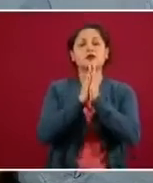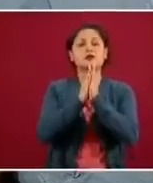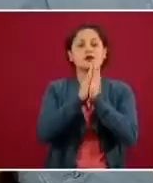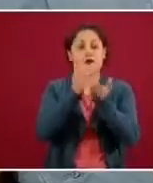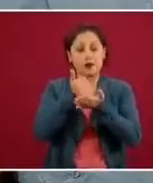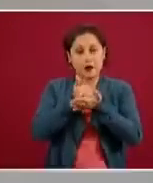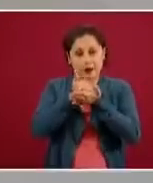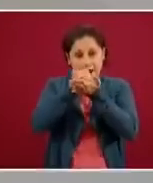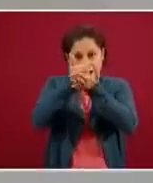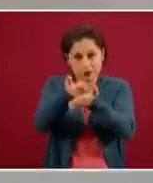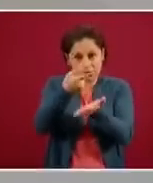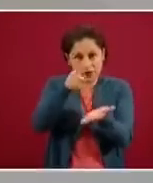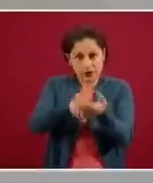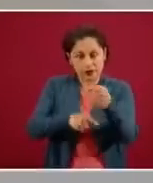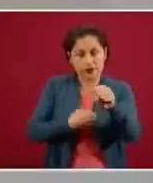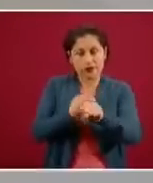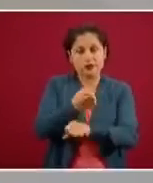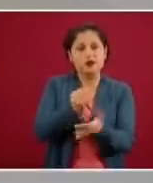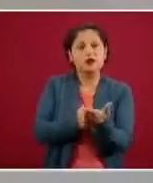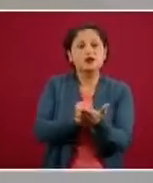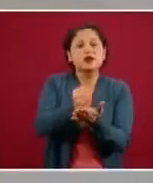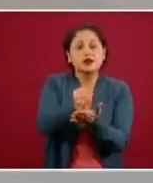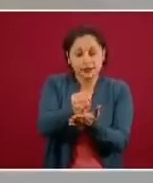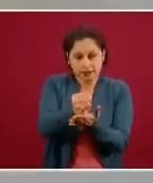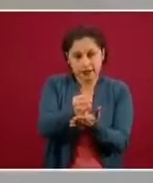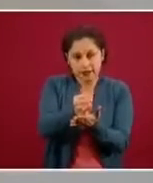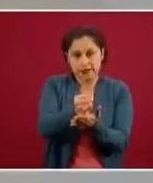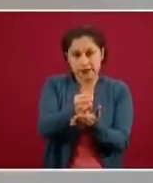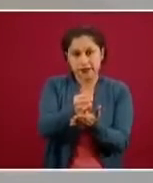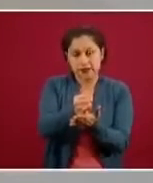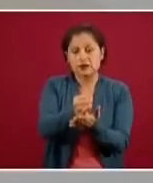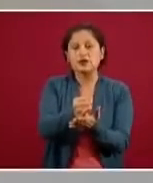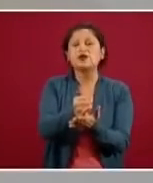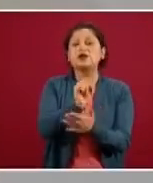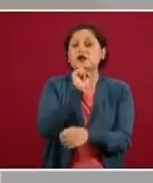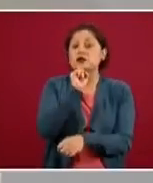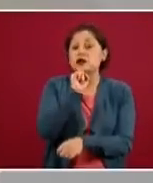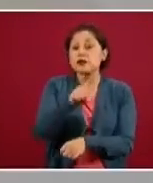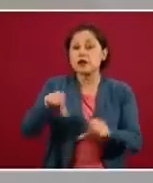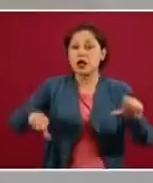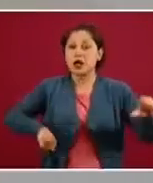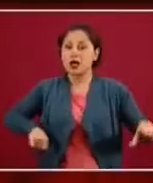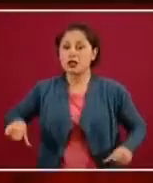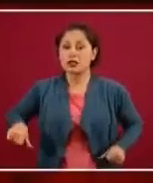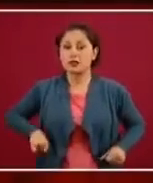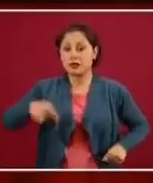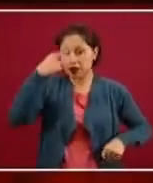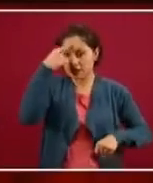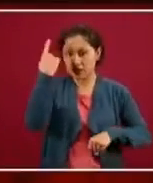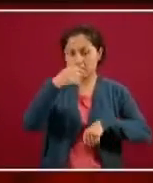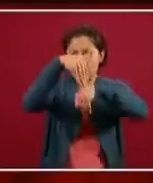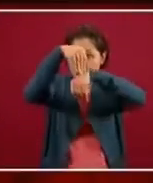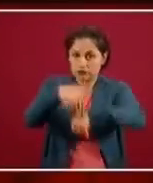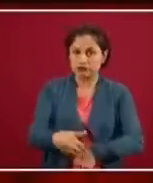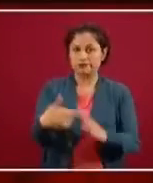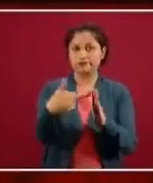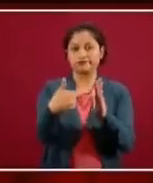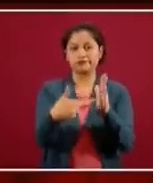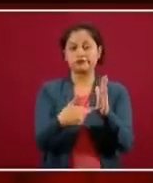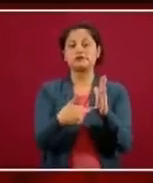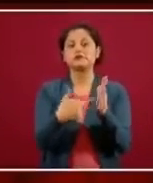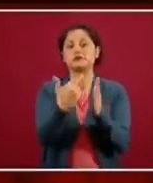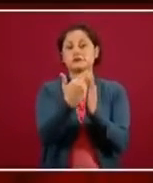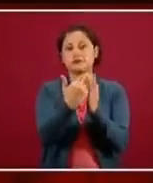las decisiones necesarias y los operativos correspondientes a que se cumplan estas medidas en el marco de